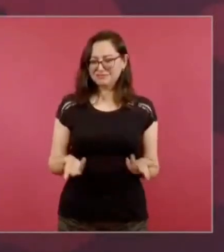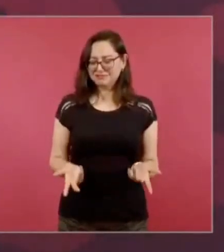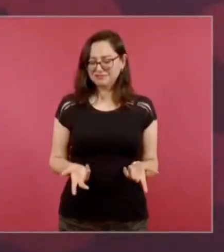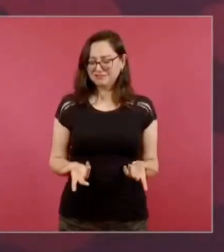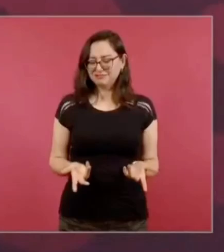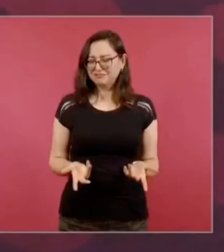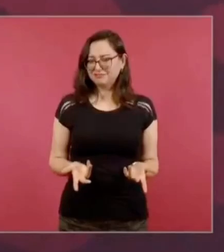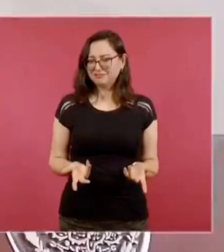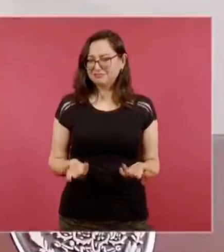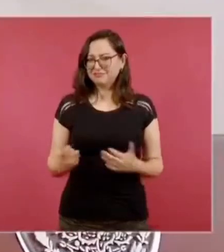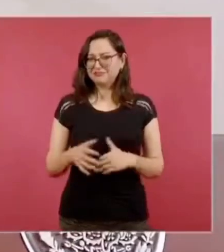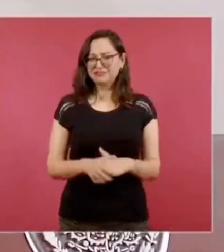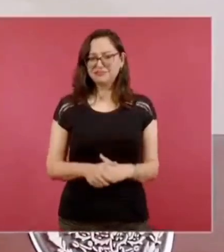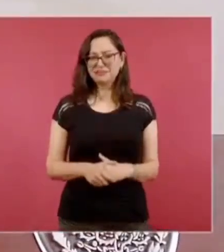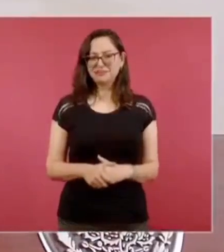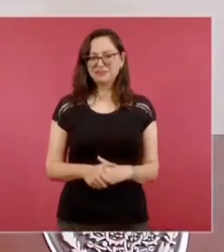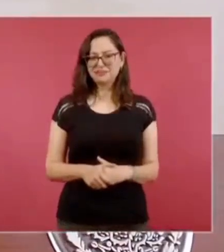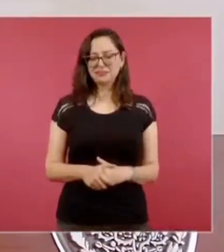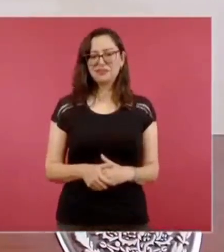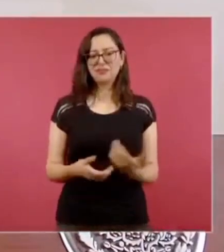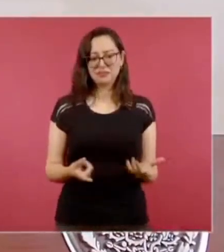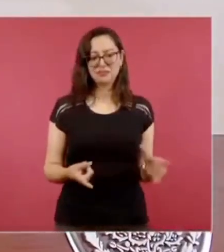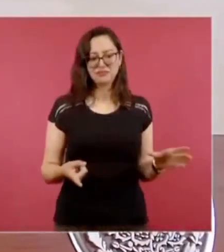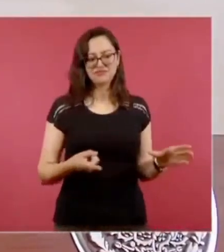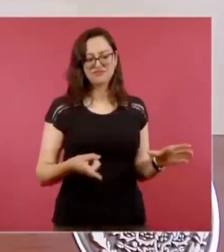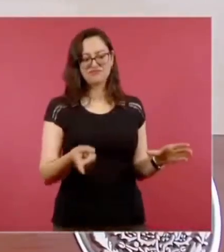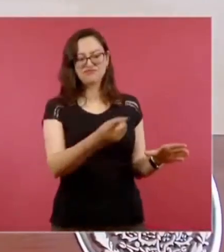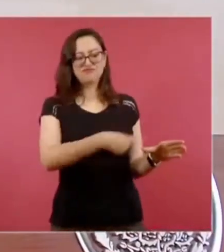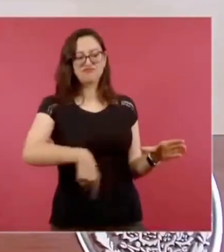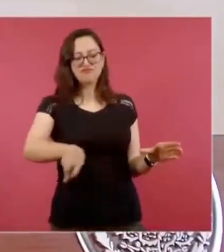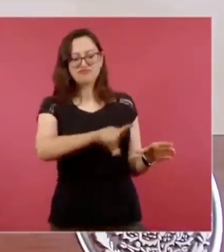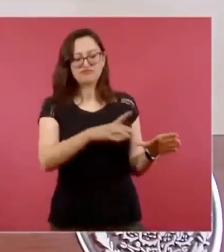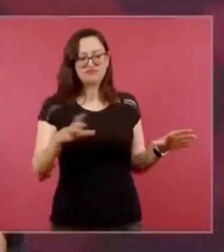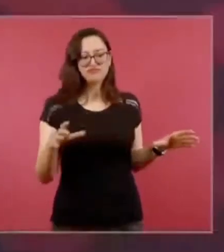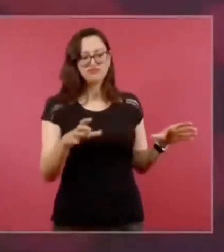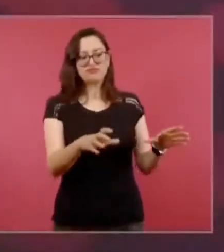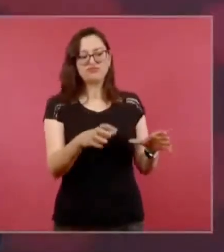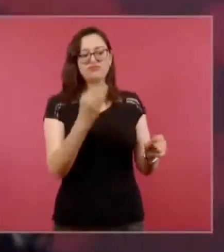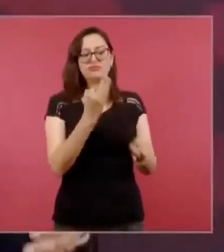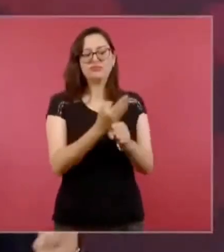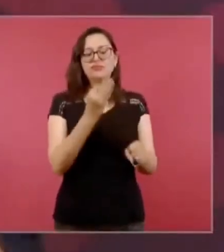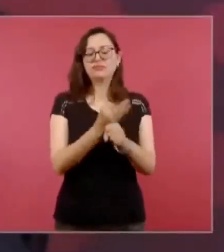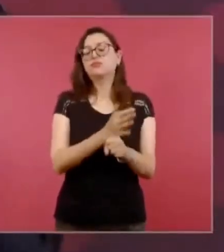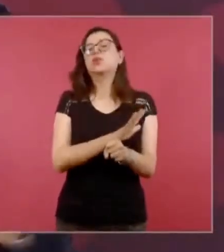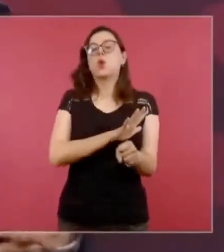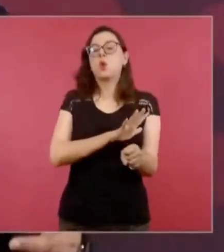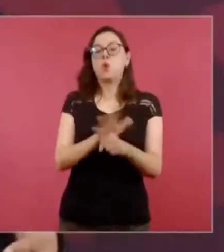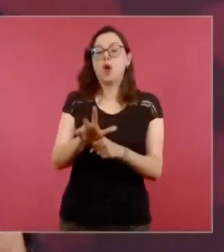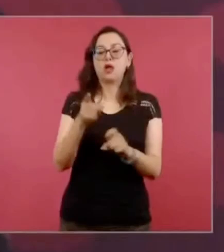buscarían, lo están haciendo por todos los medios,